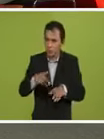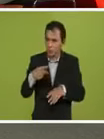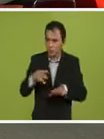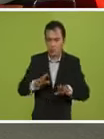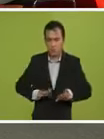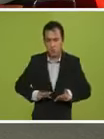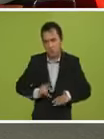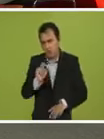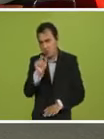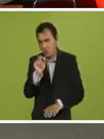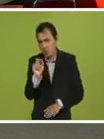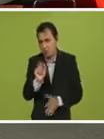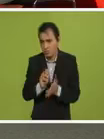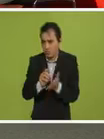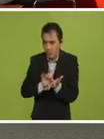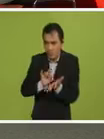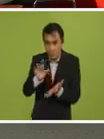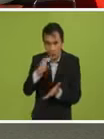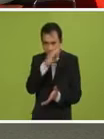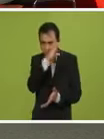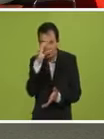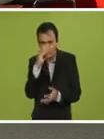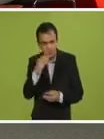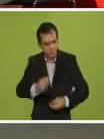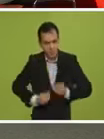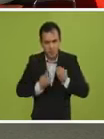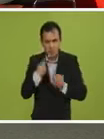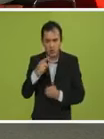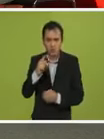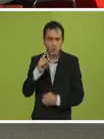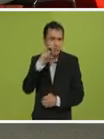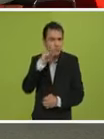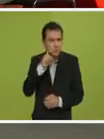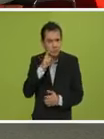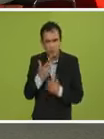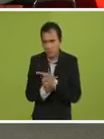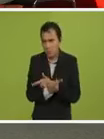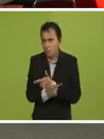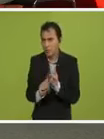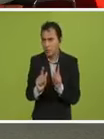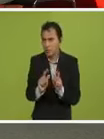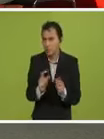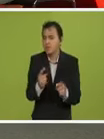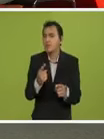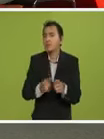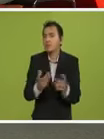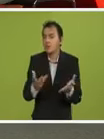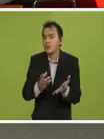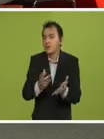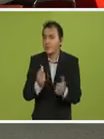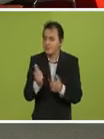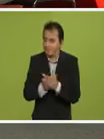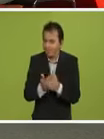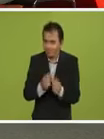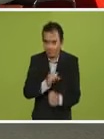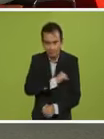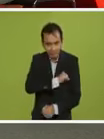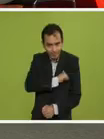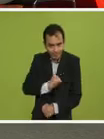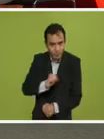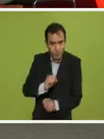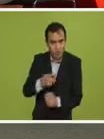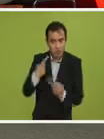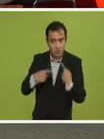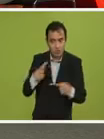mandarte una foto, es parte de vivir tu erotismo, es parte de vivir tu sexualidad, y quien está haciendo algo malo es la persona que no está respetando ese